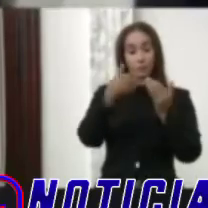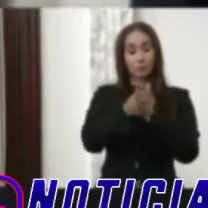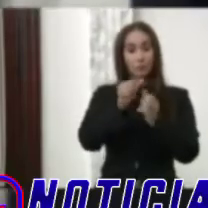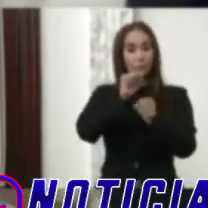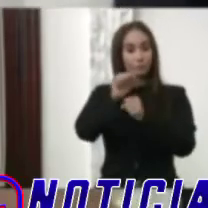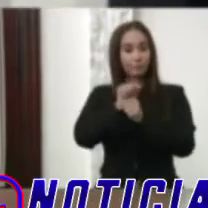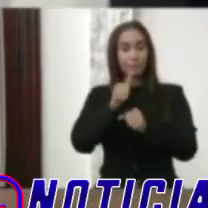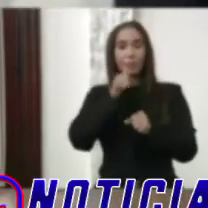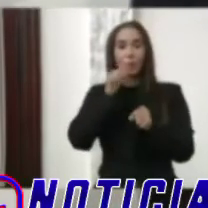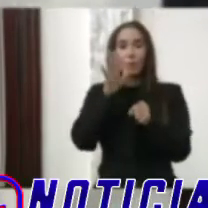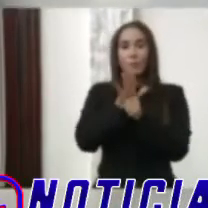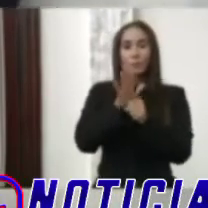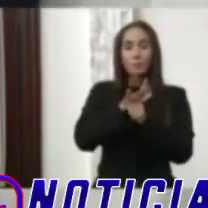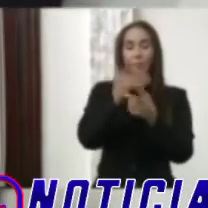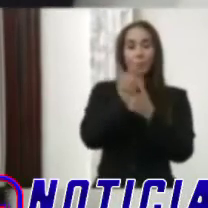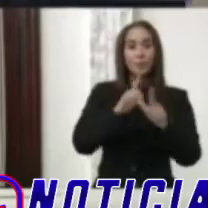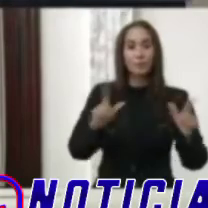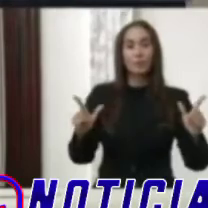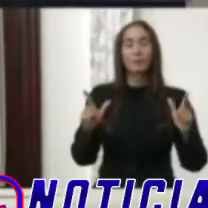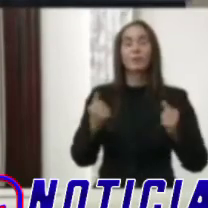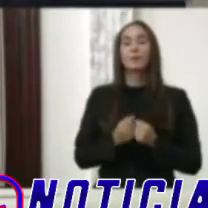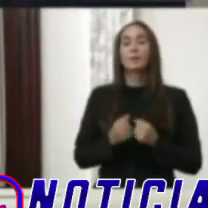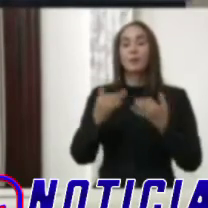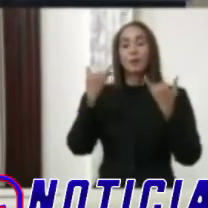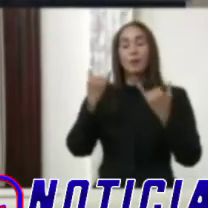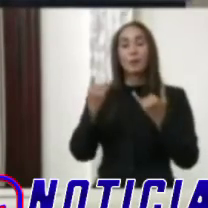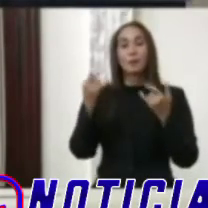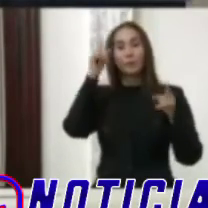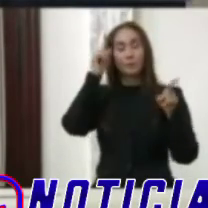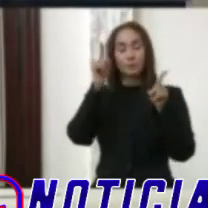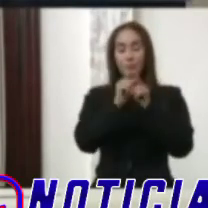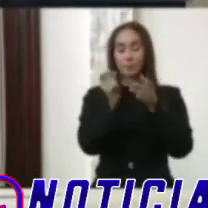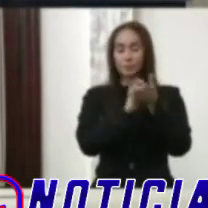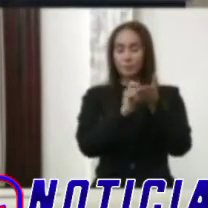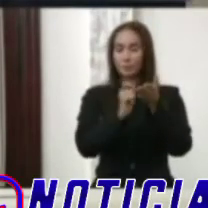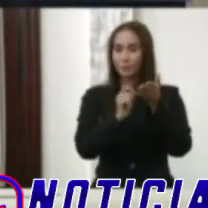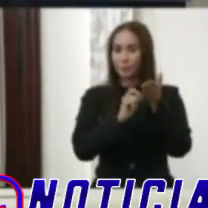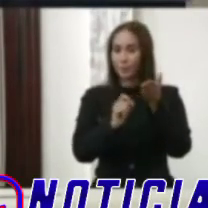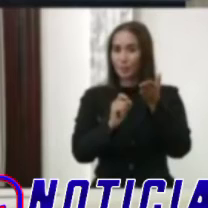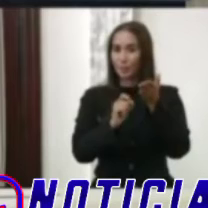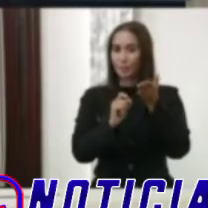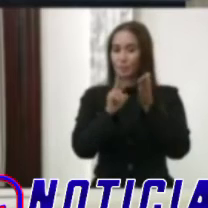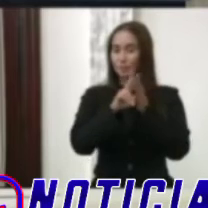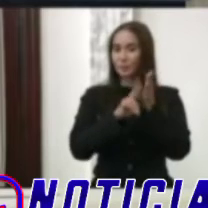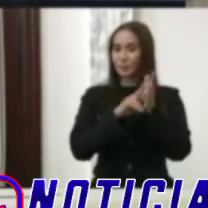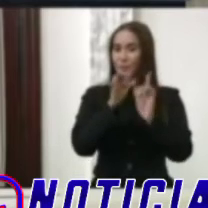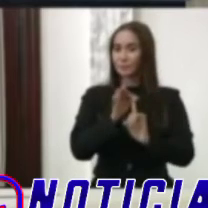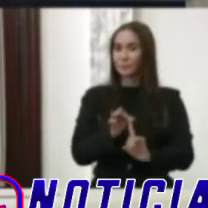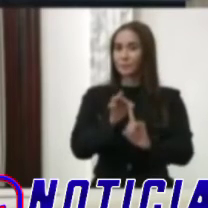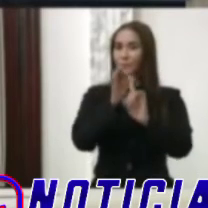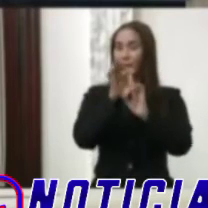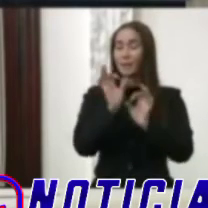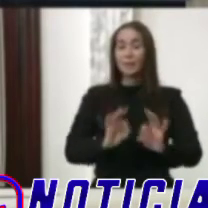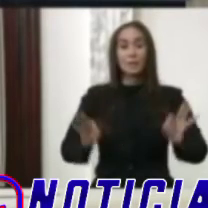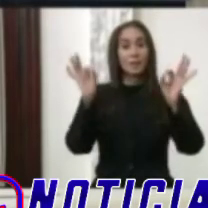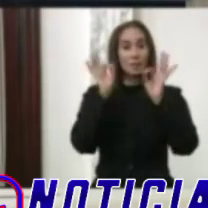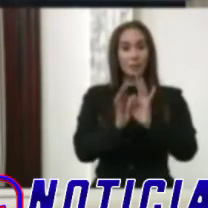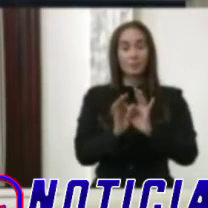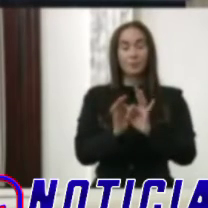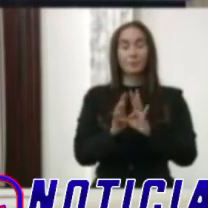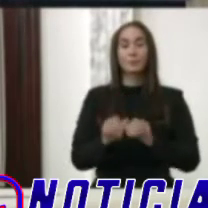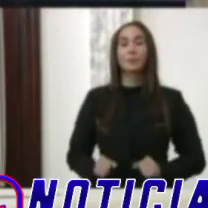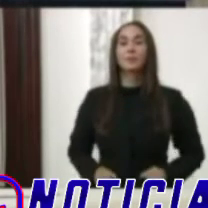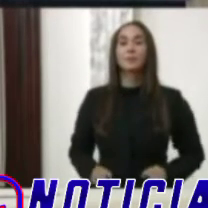libertad, y por esto se suscribe esta declaración con principios importantes, específicamente 10 de